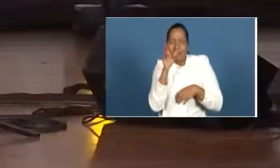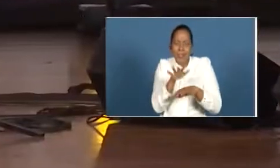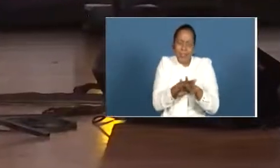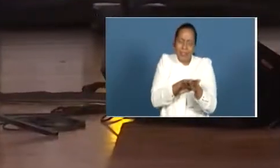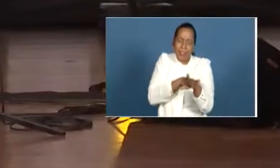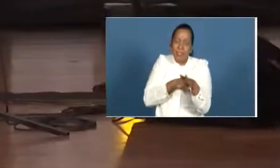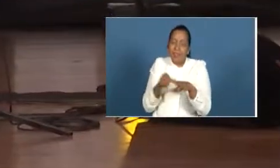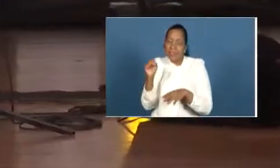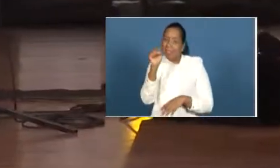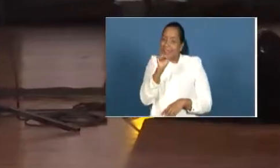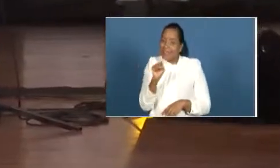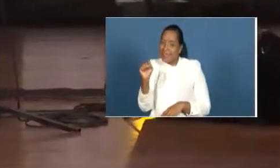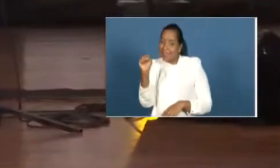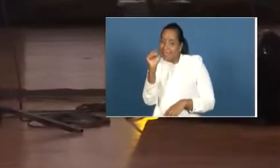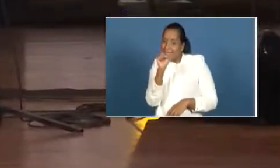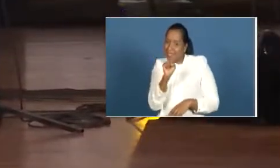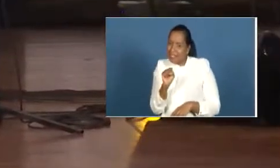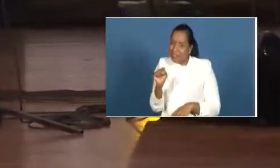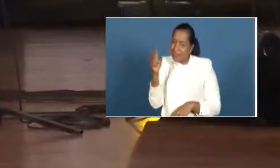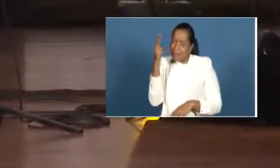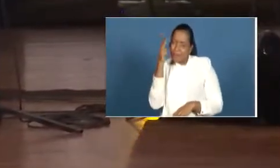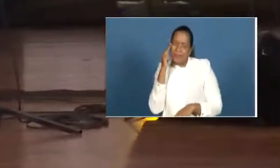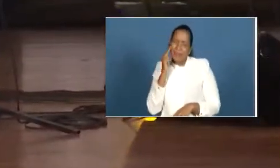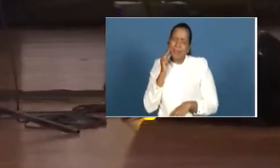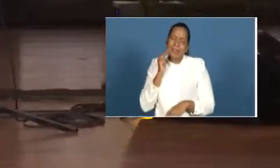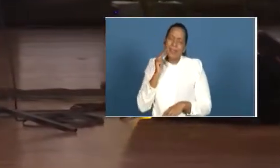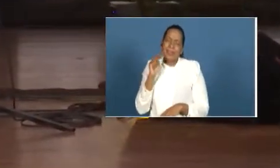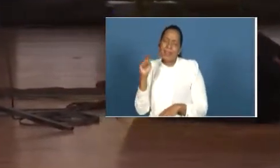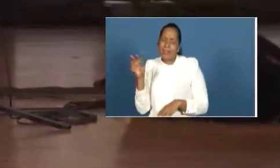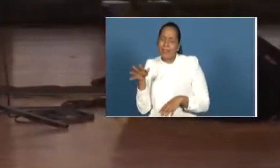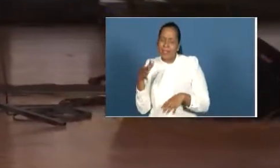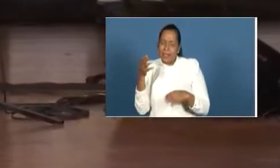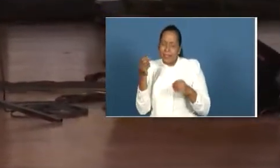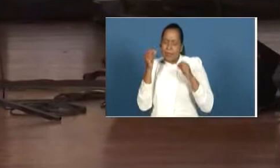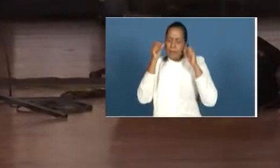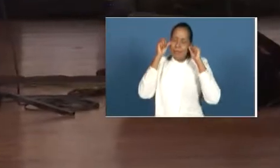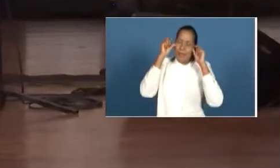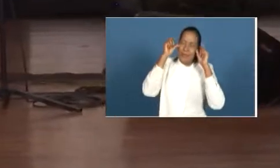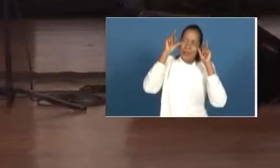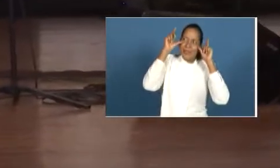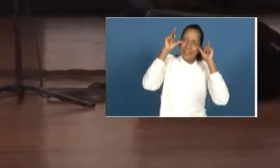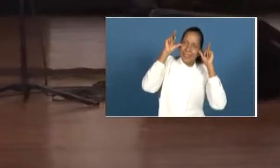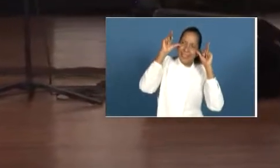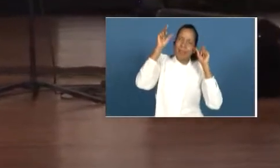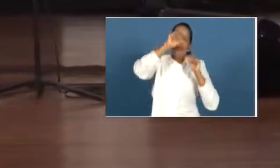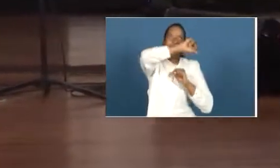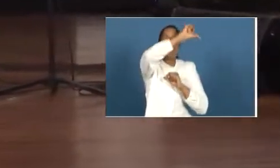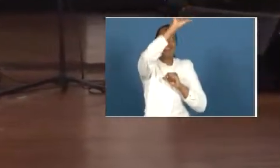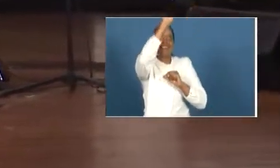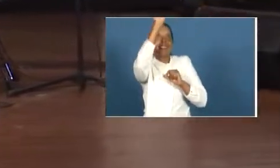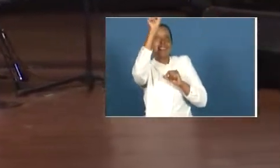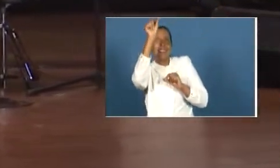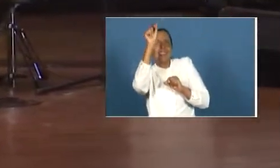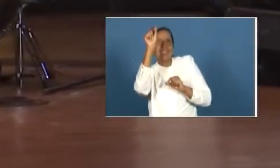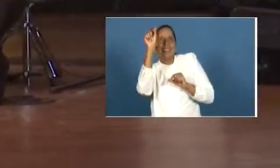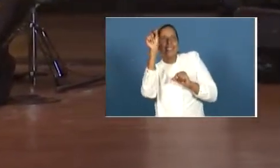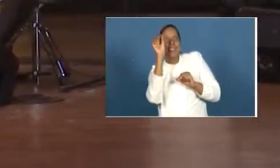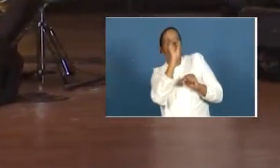un sábado de enero, que el sueño se quedó despierto y que la luna se vistió de